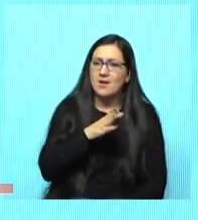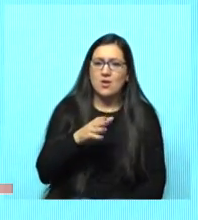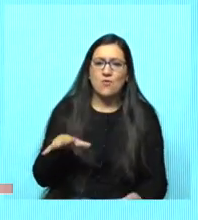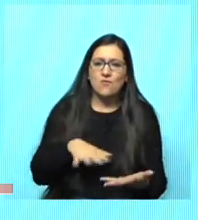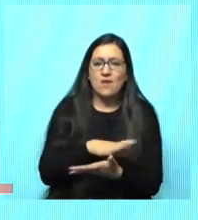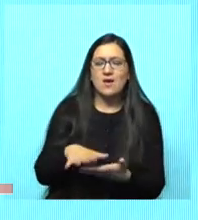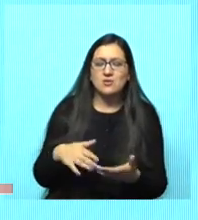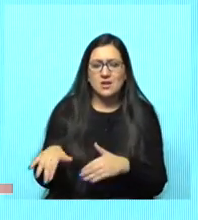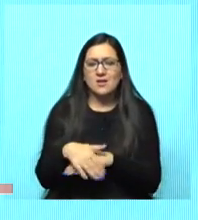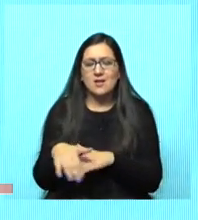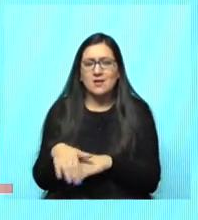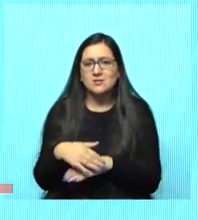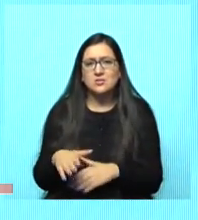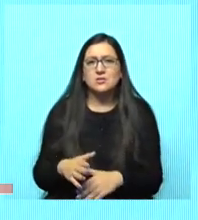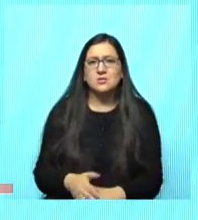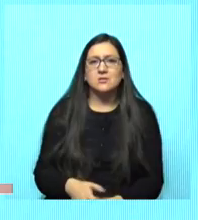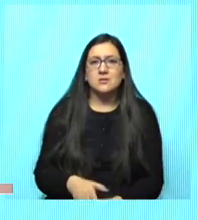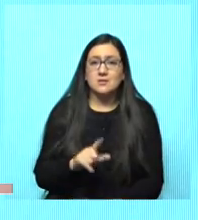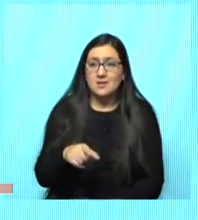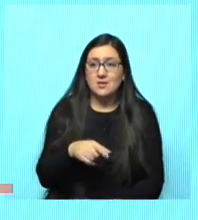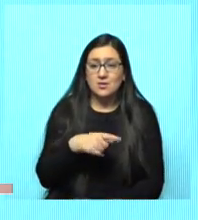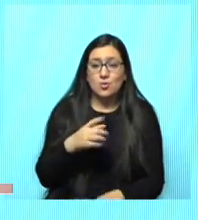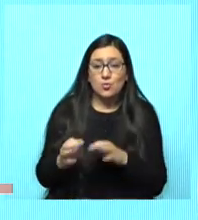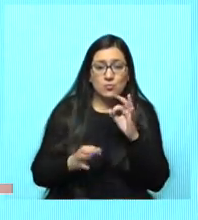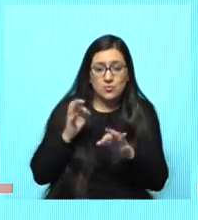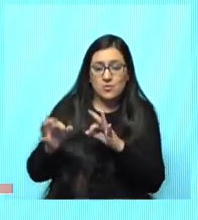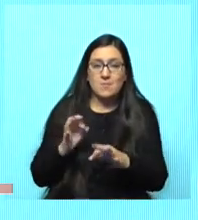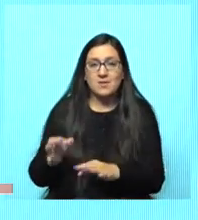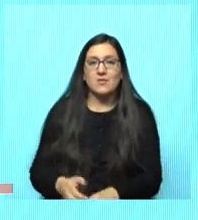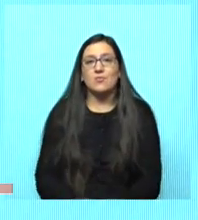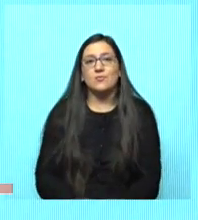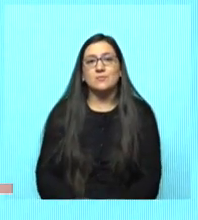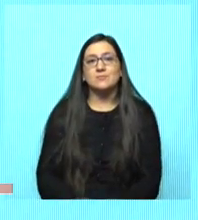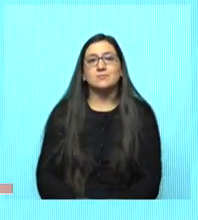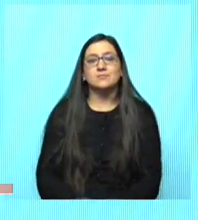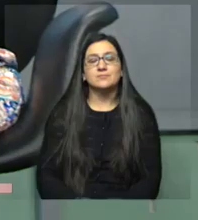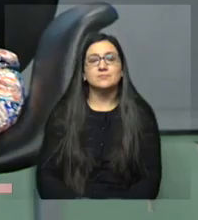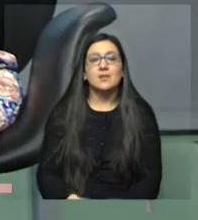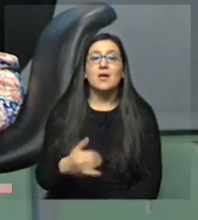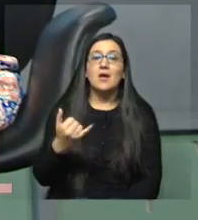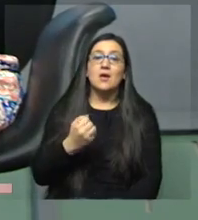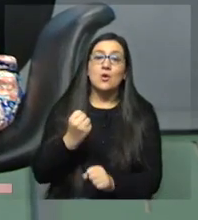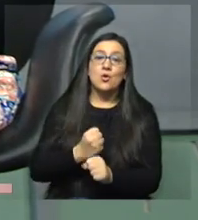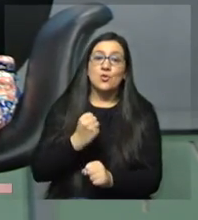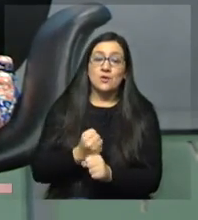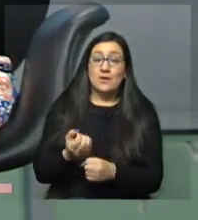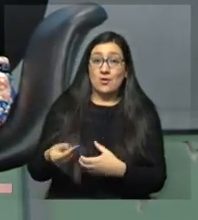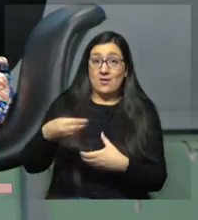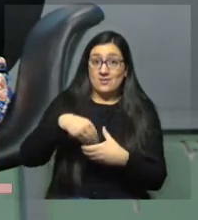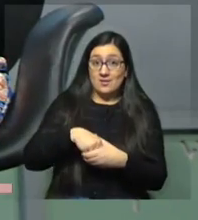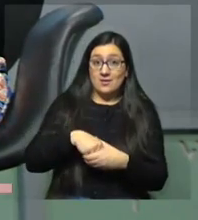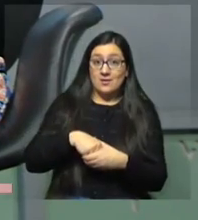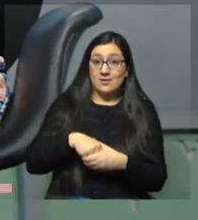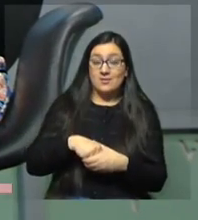lugares, como para poder vacunar a los adultos. Entonces tienes como esos dos componentes, ¿no? Y hay un trabajo a la interna